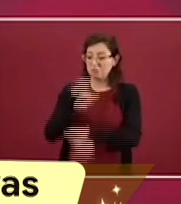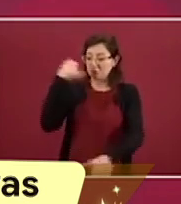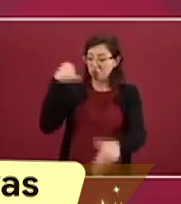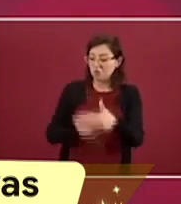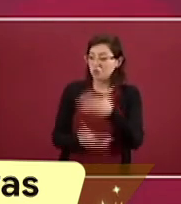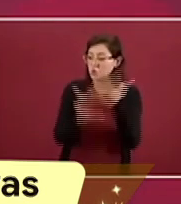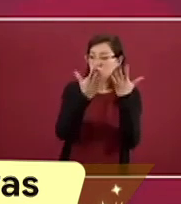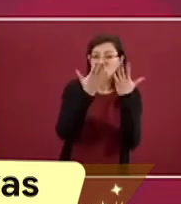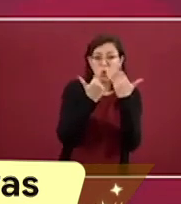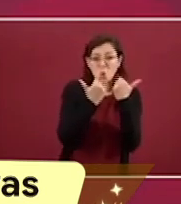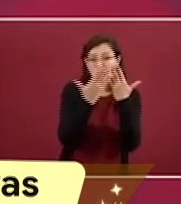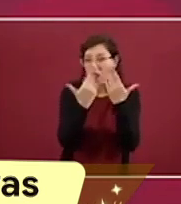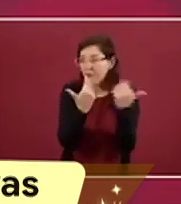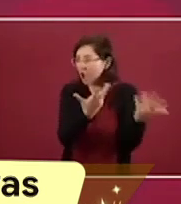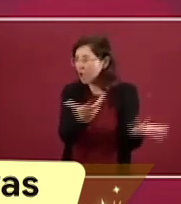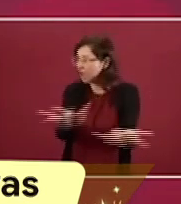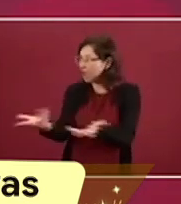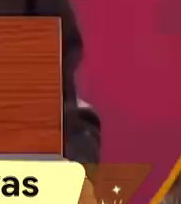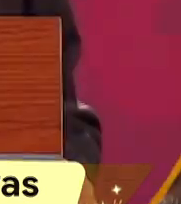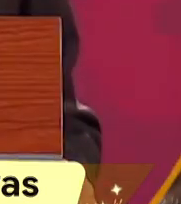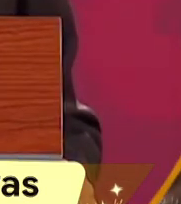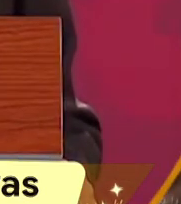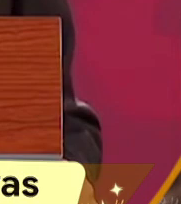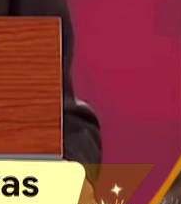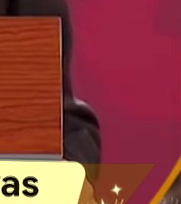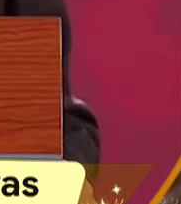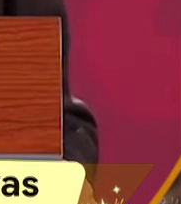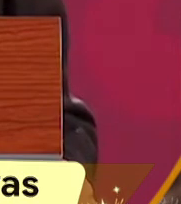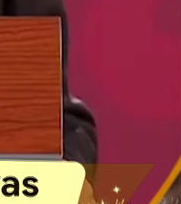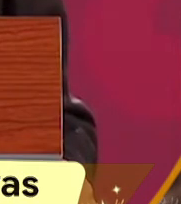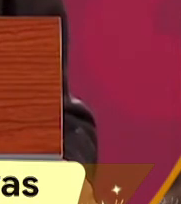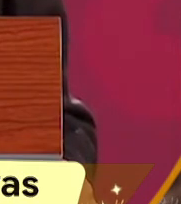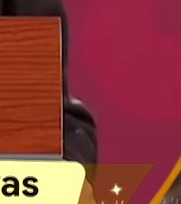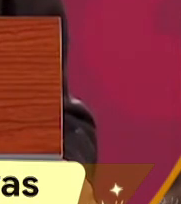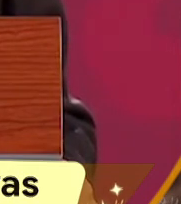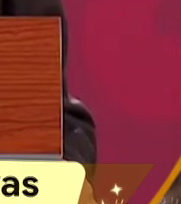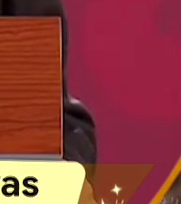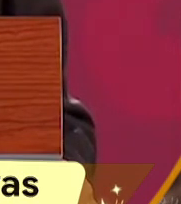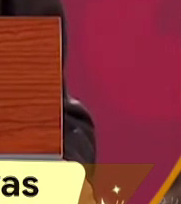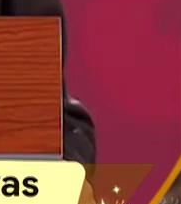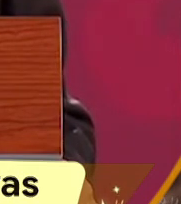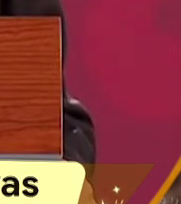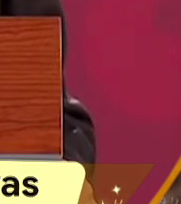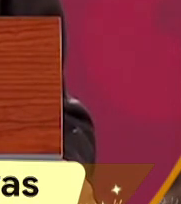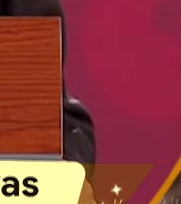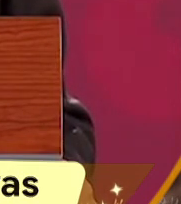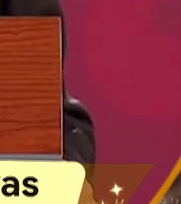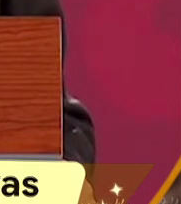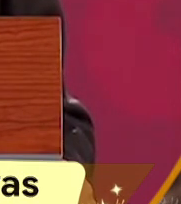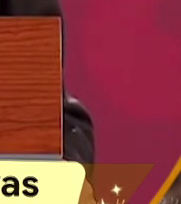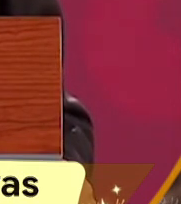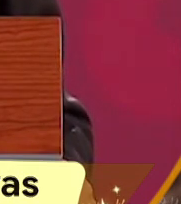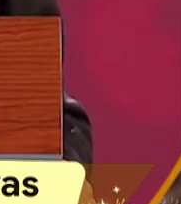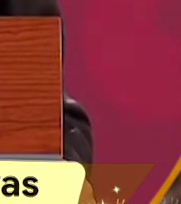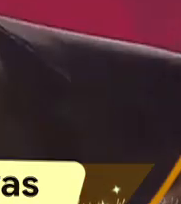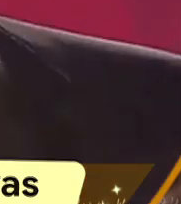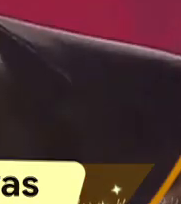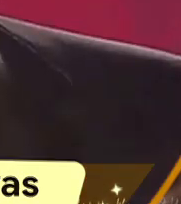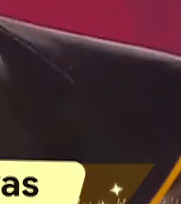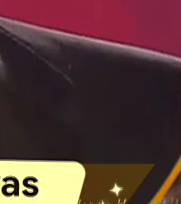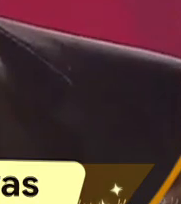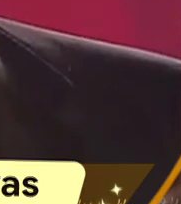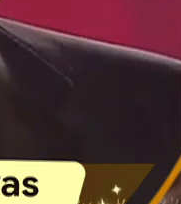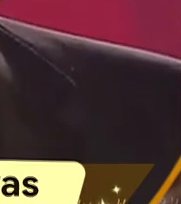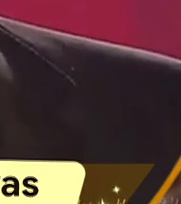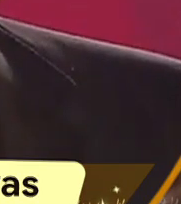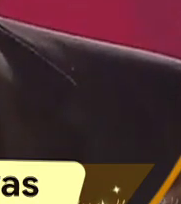y enfermeras para atender a los pacientes graves por kobe 19 pero adivinen que que el mandatario se comprometió a pagarles